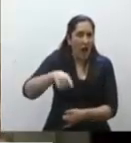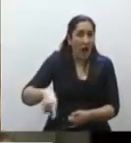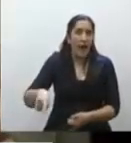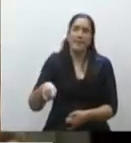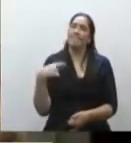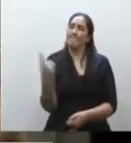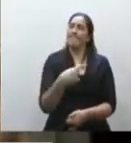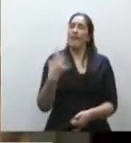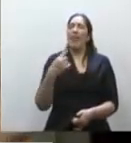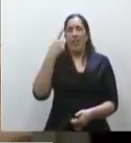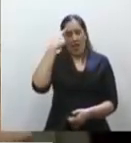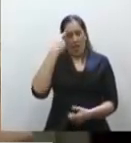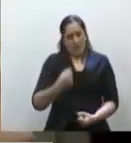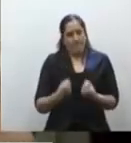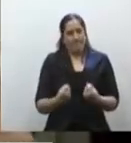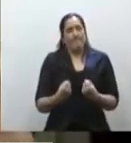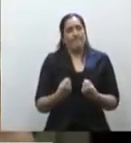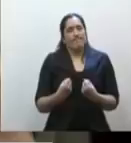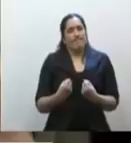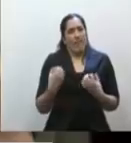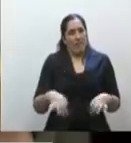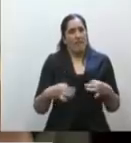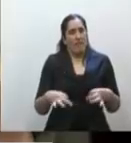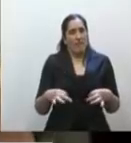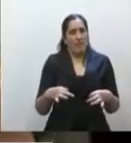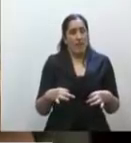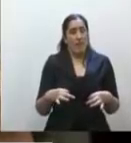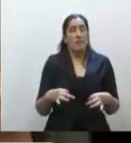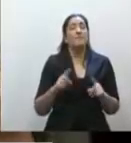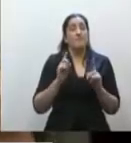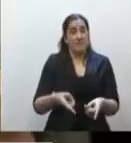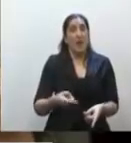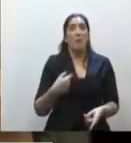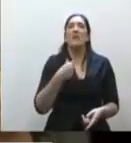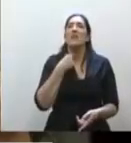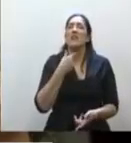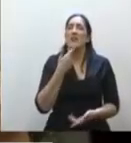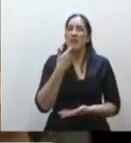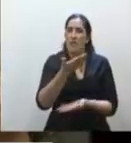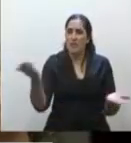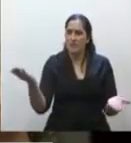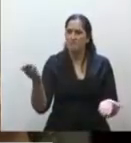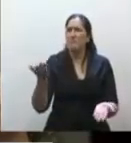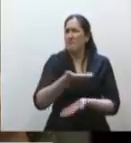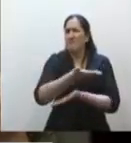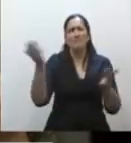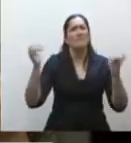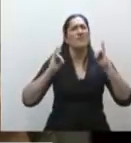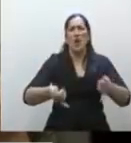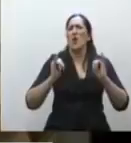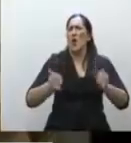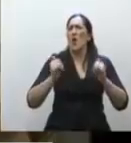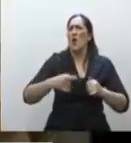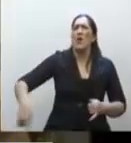mucha fortaleza. Creo que, y esto quiero también dirigirme a los miles y miles de jóvenes que